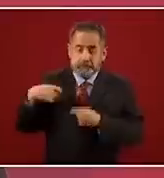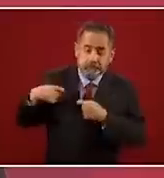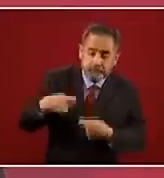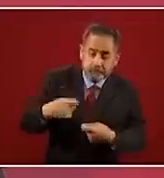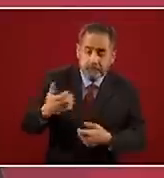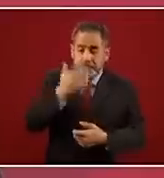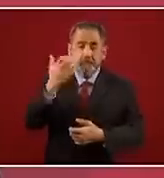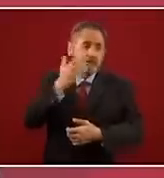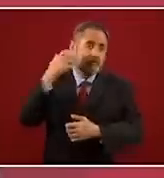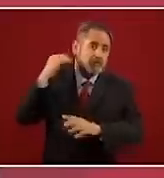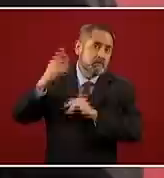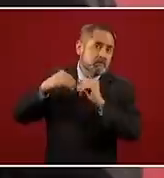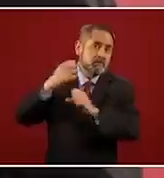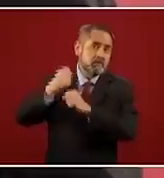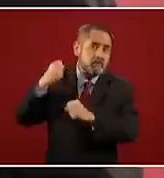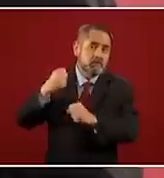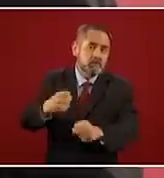con un régimen autoritario?